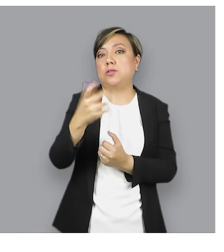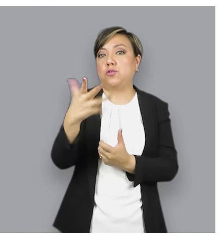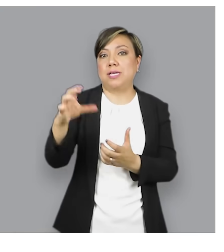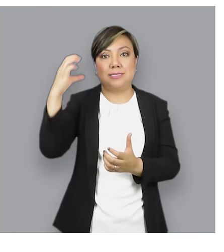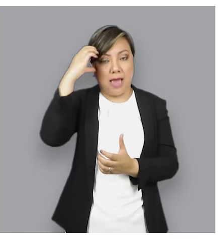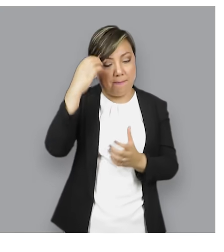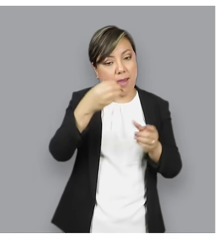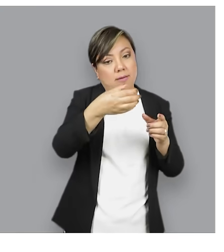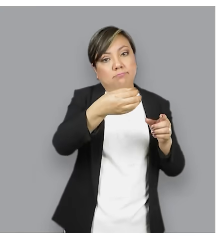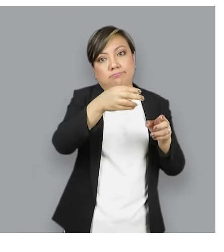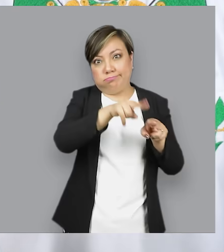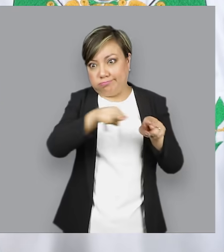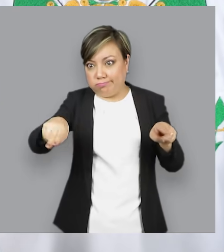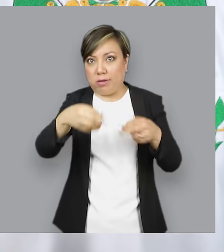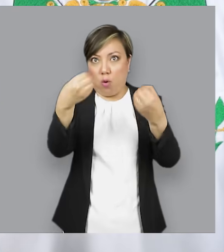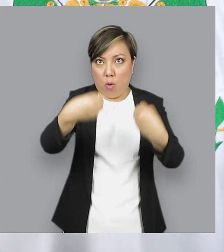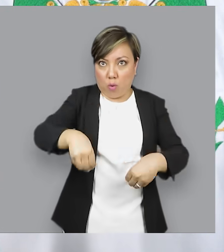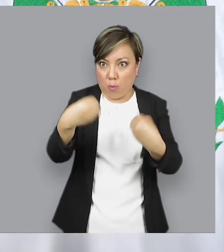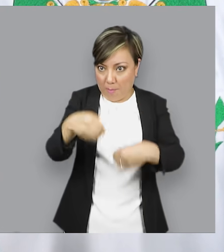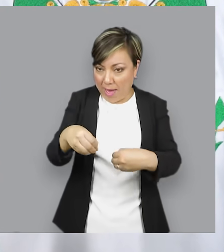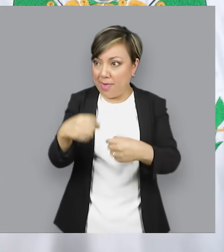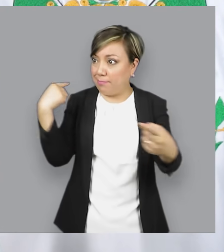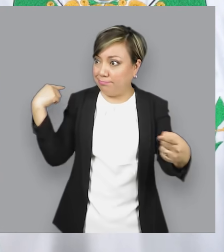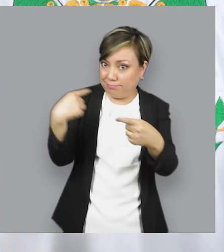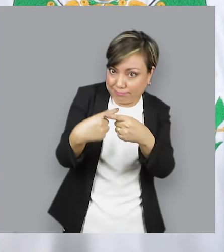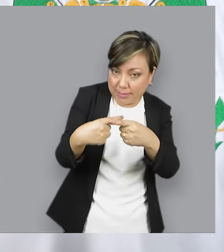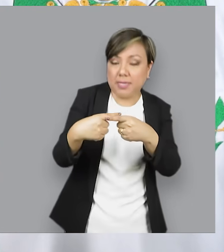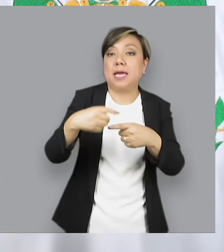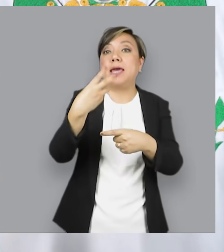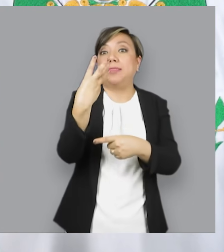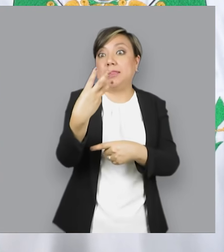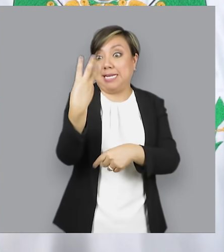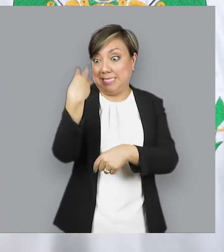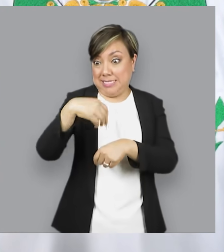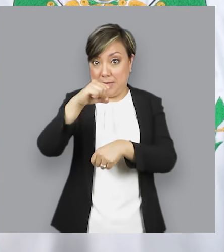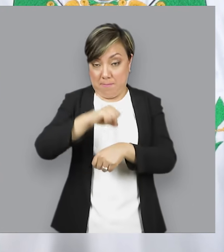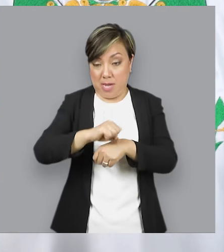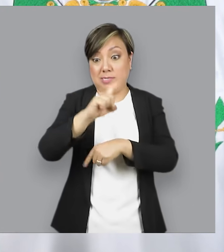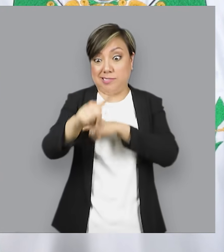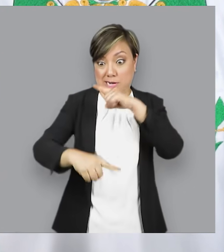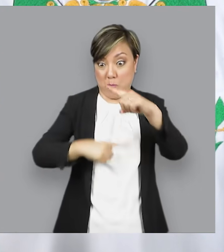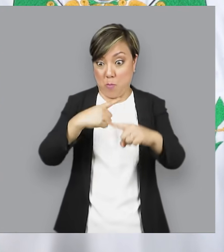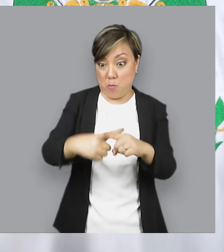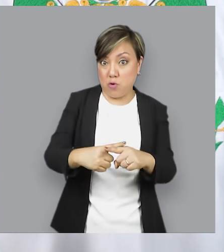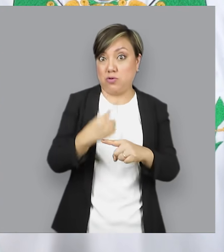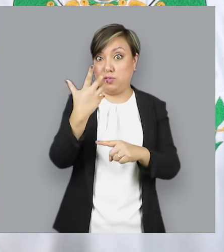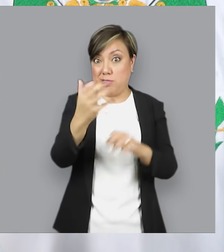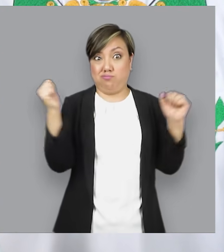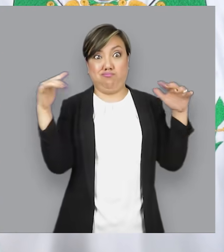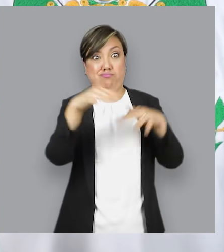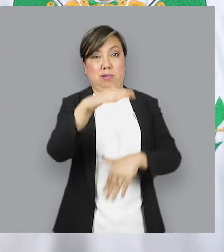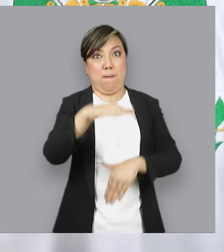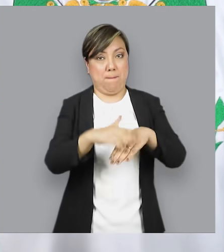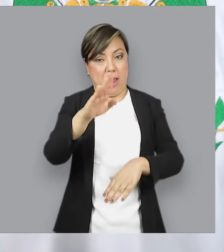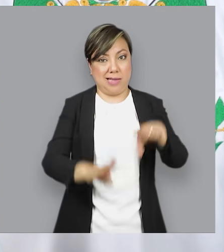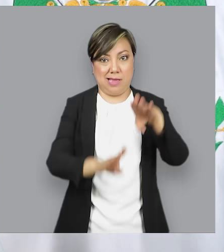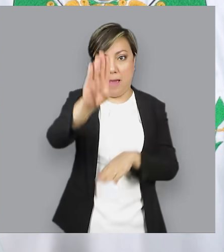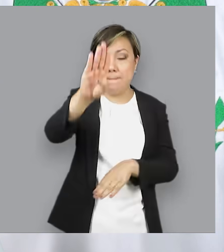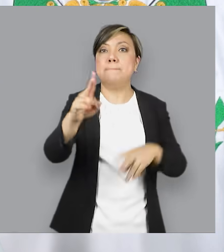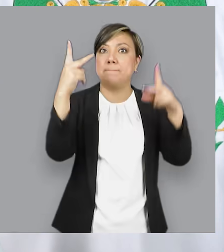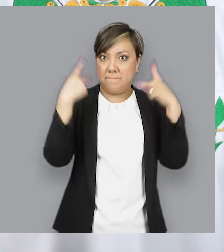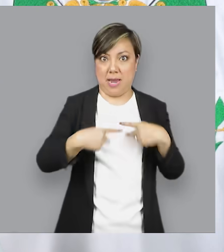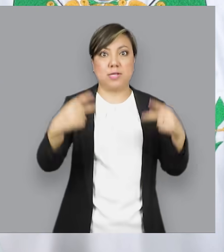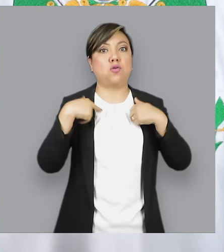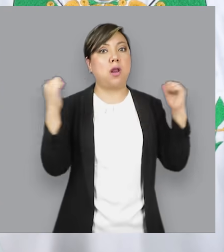camas ocupadas. En tres semanas, quintuplicamos nuestra hospitalización. Y hoy, aunque te parezca difícil